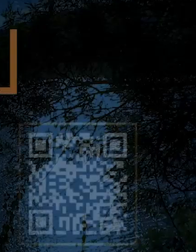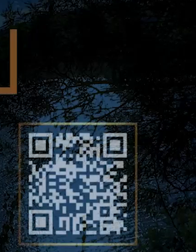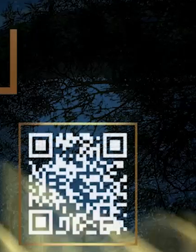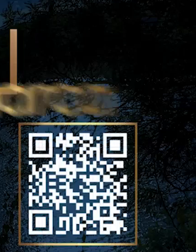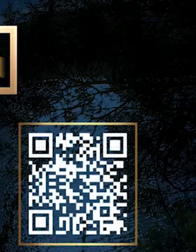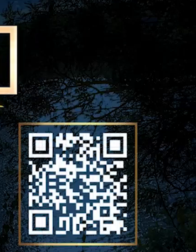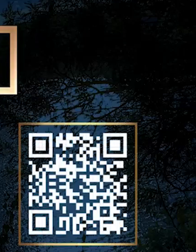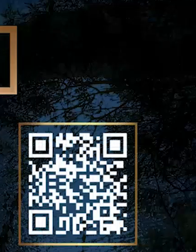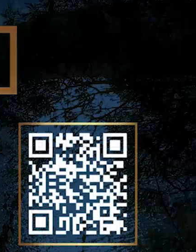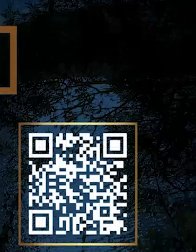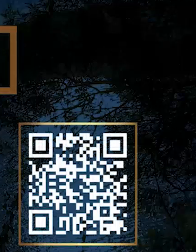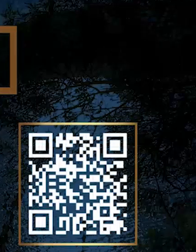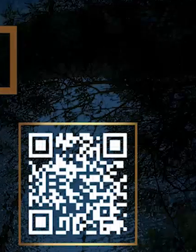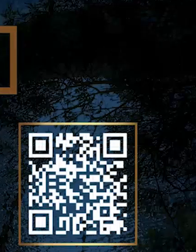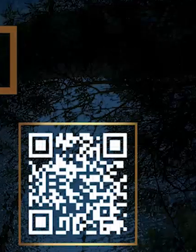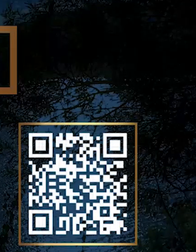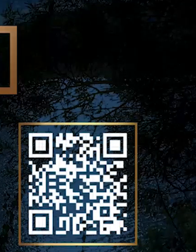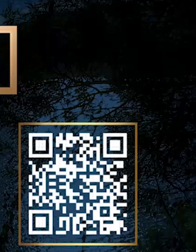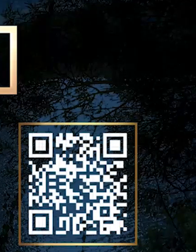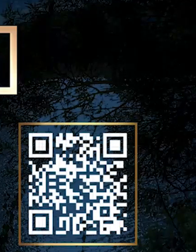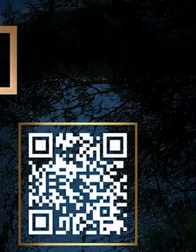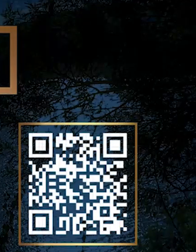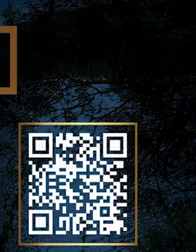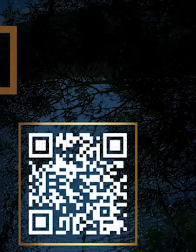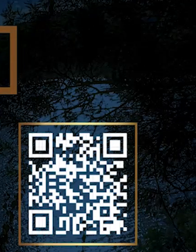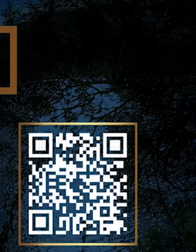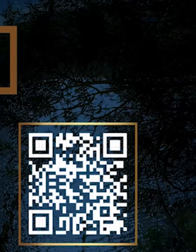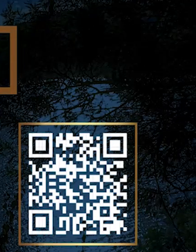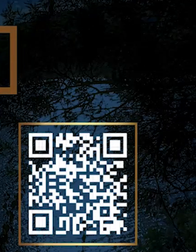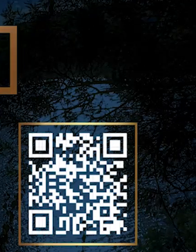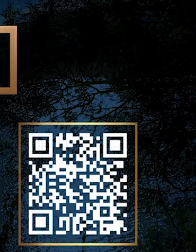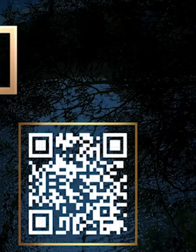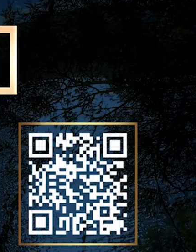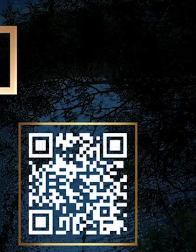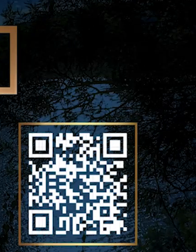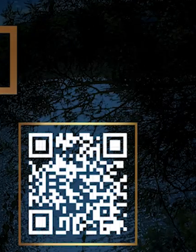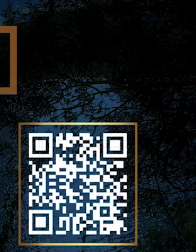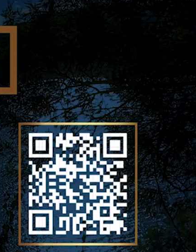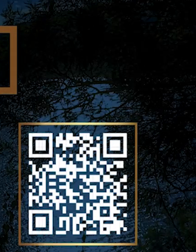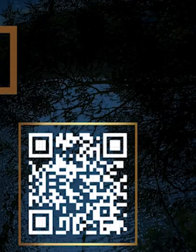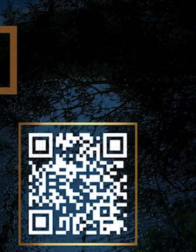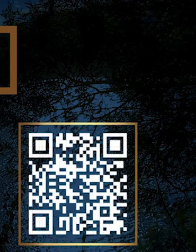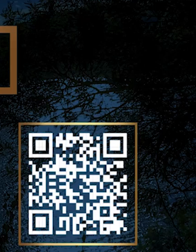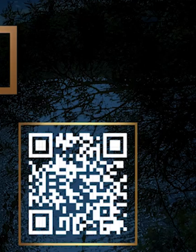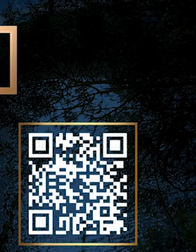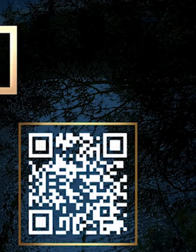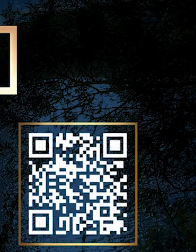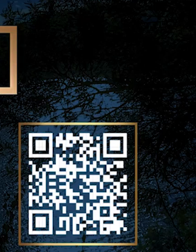Gana un viaje por nuestros atractivos imperdibles ingresando a la página